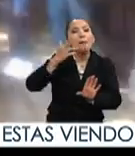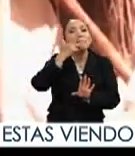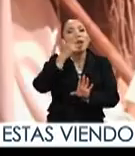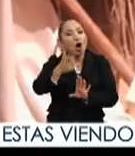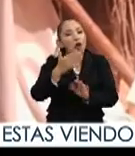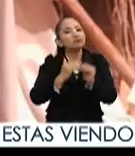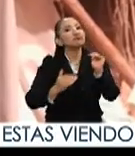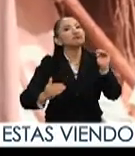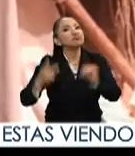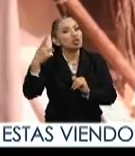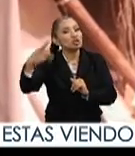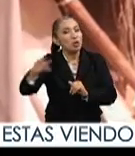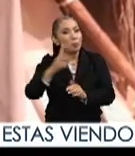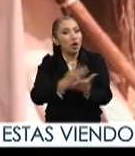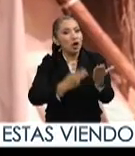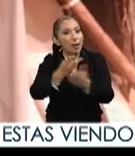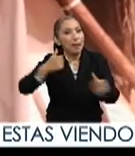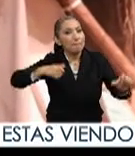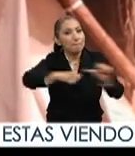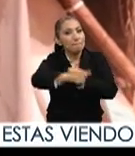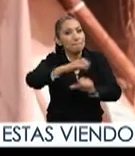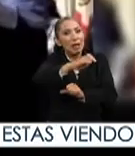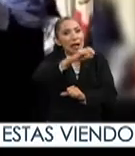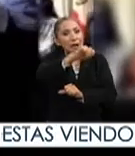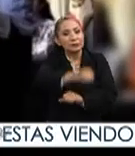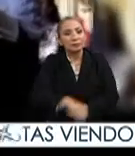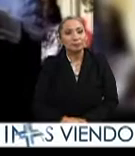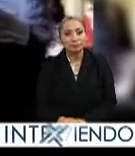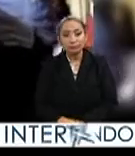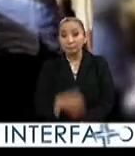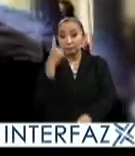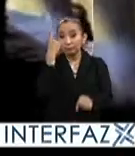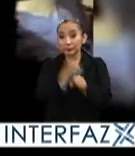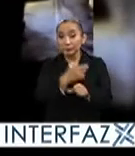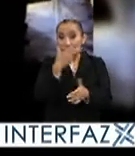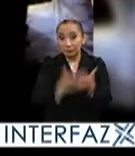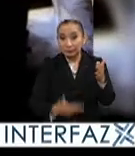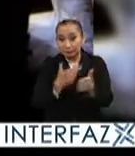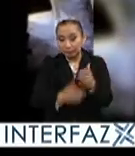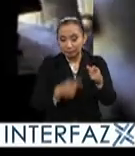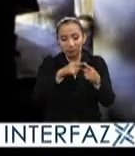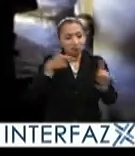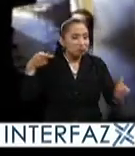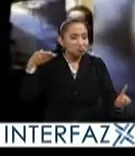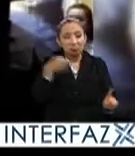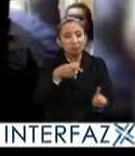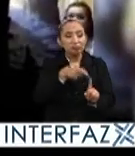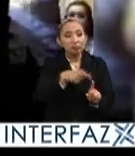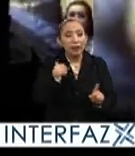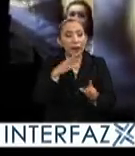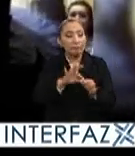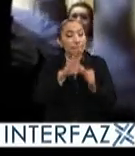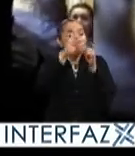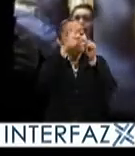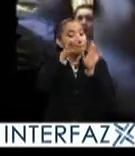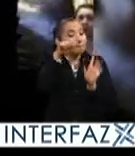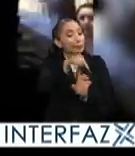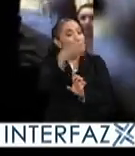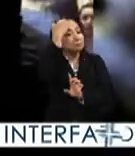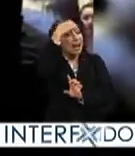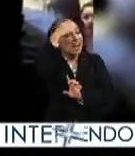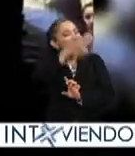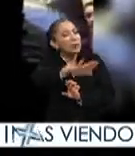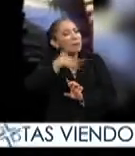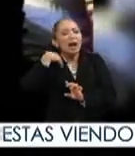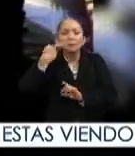y mejorar los programas de intercambio académico. El primer taller tiene como objetivo enfatizar su experiencia